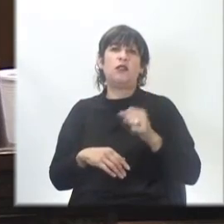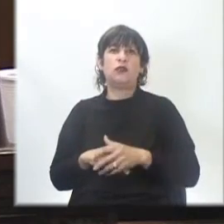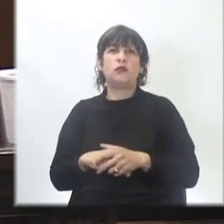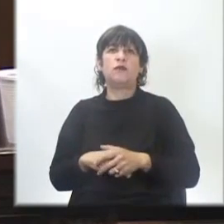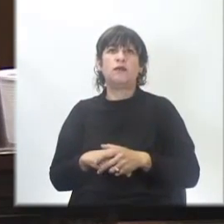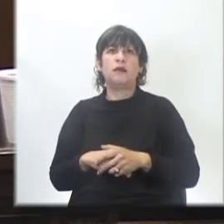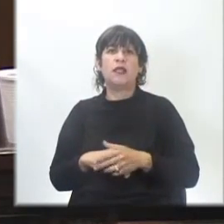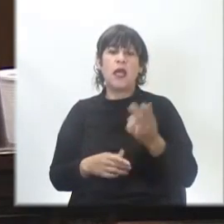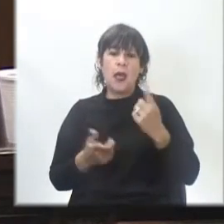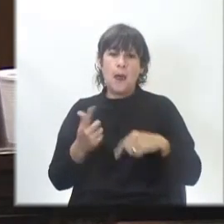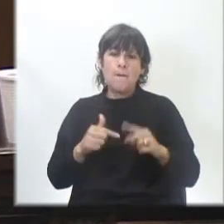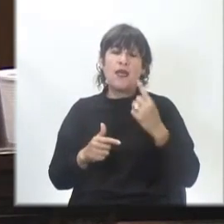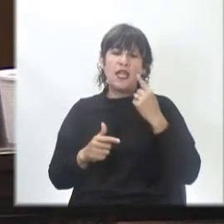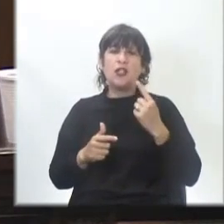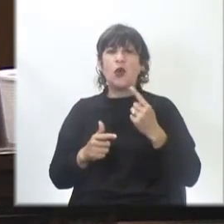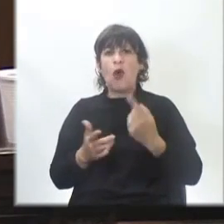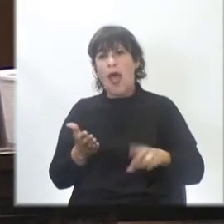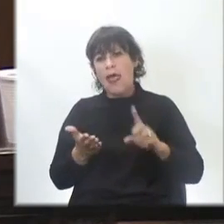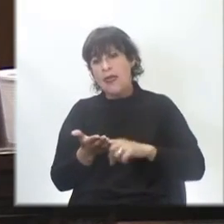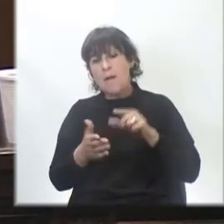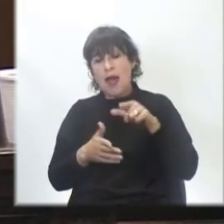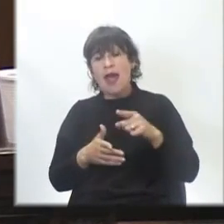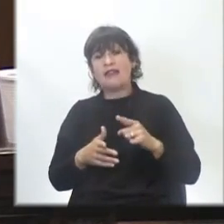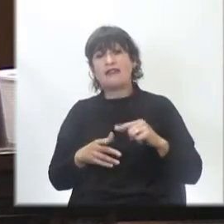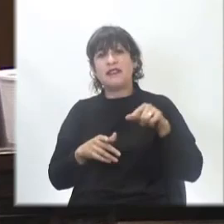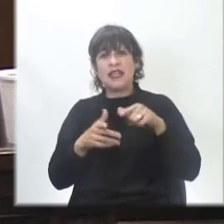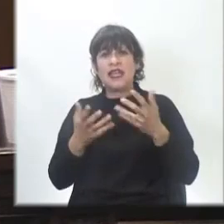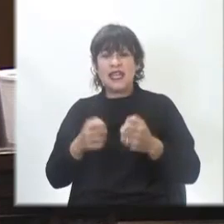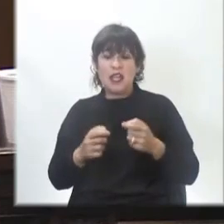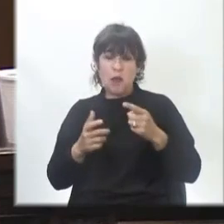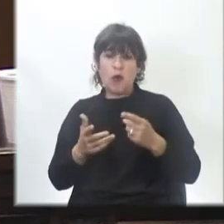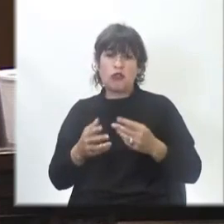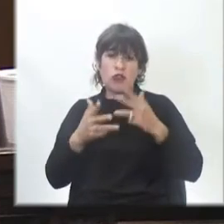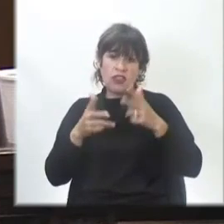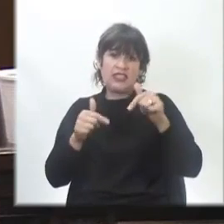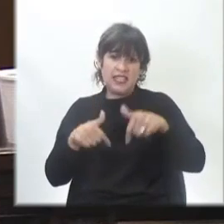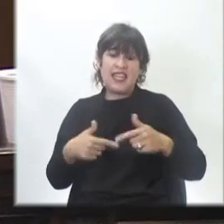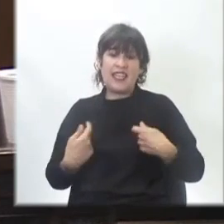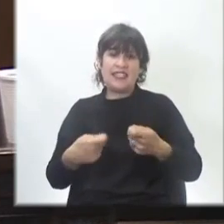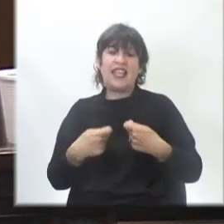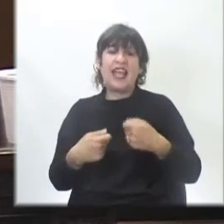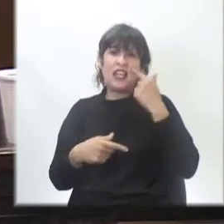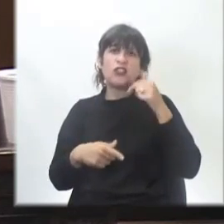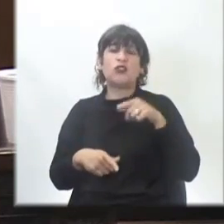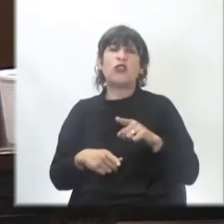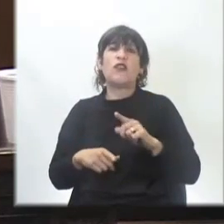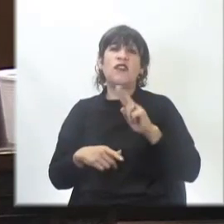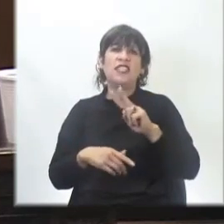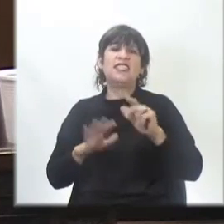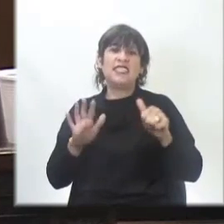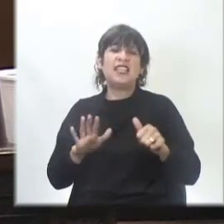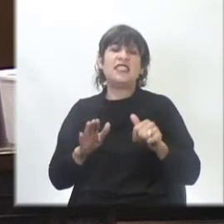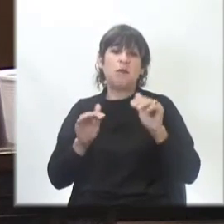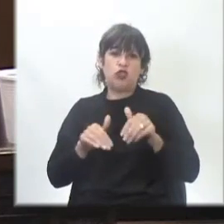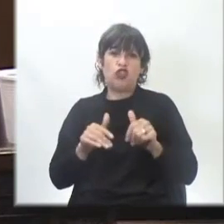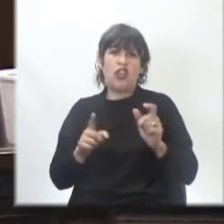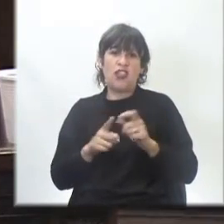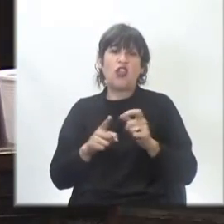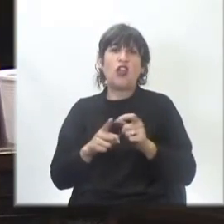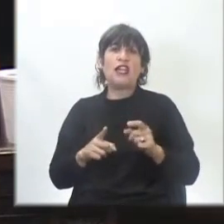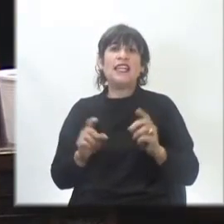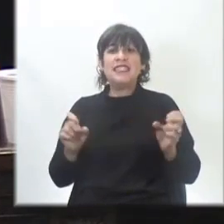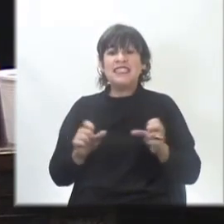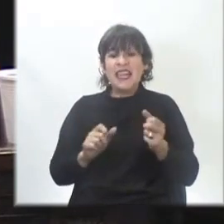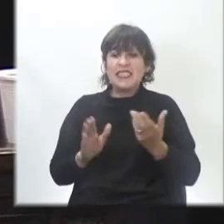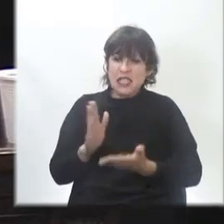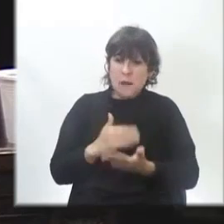Pero, sobre todas las cosas, señor presidente, nosotros queremos remarcar que esta compra, este gasto de 26 millones de dólares, se hace mientras